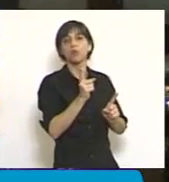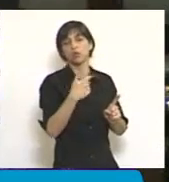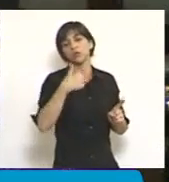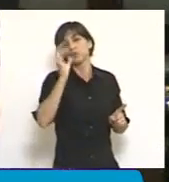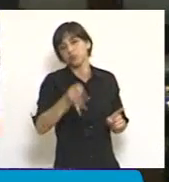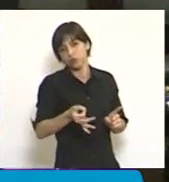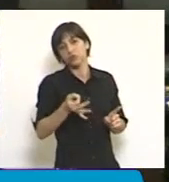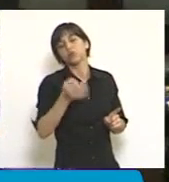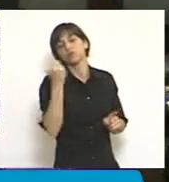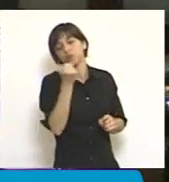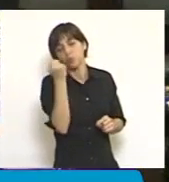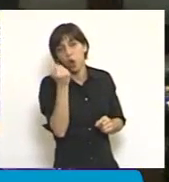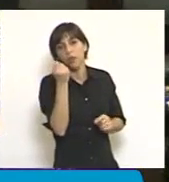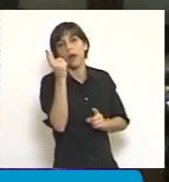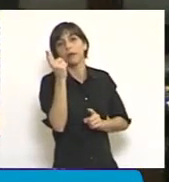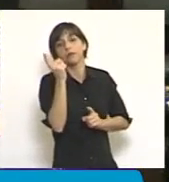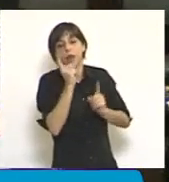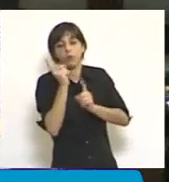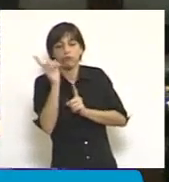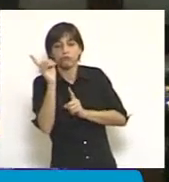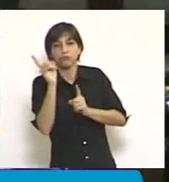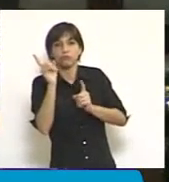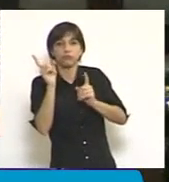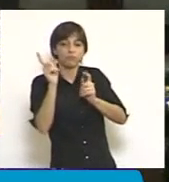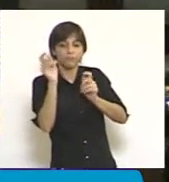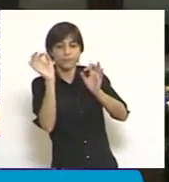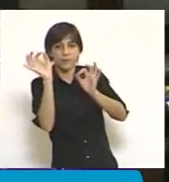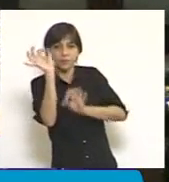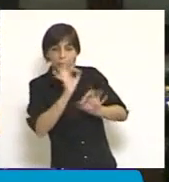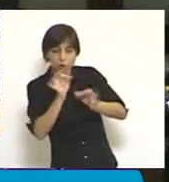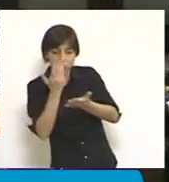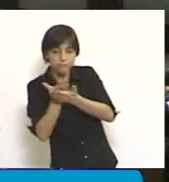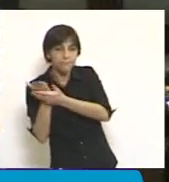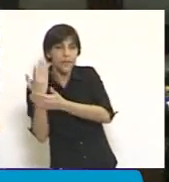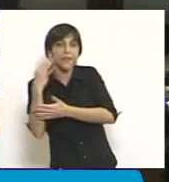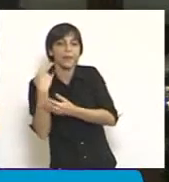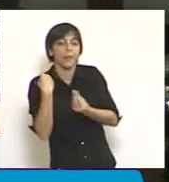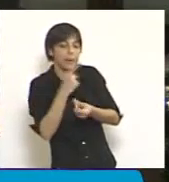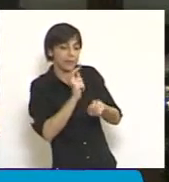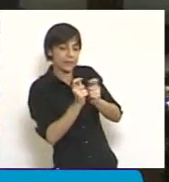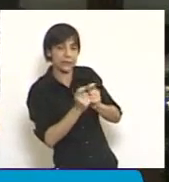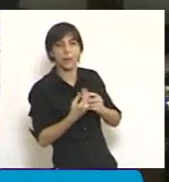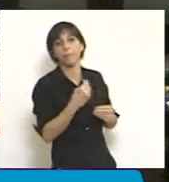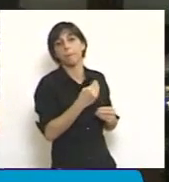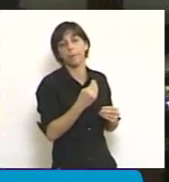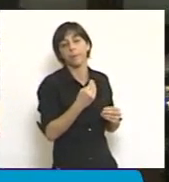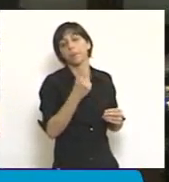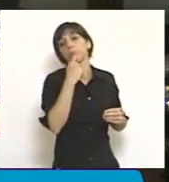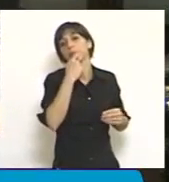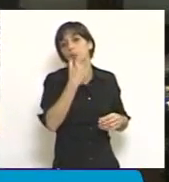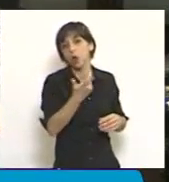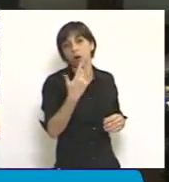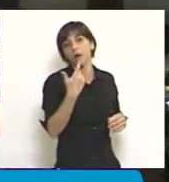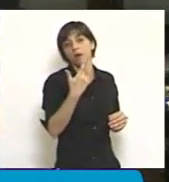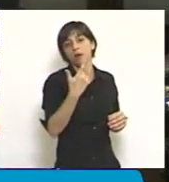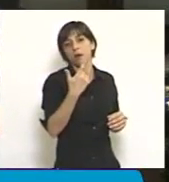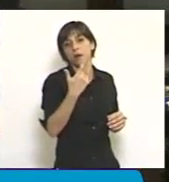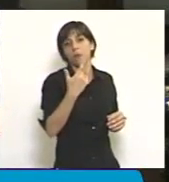Respecto del proyecto de ley que implica o que produce cambios en el Código Penal, que